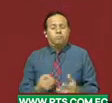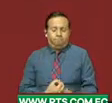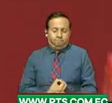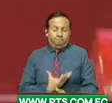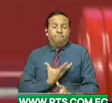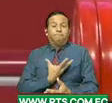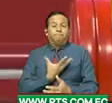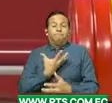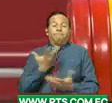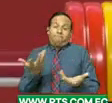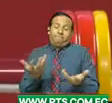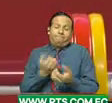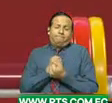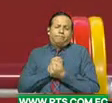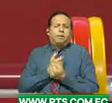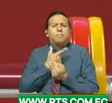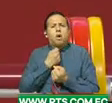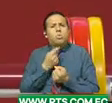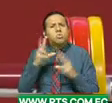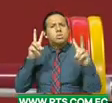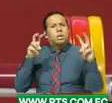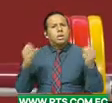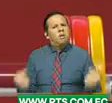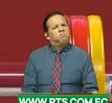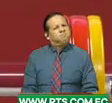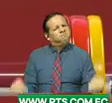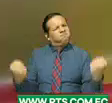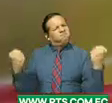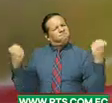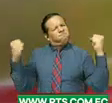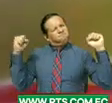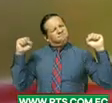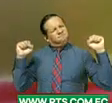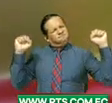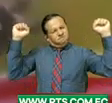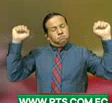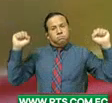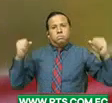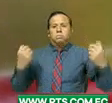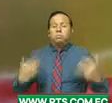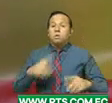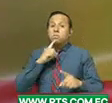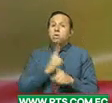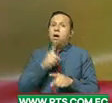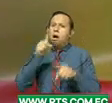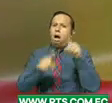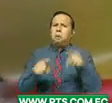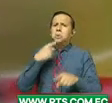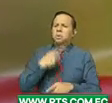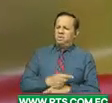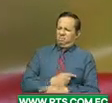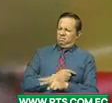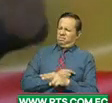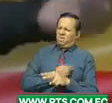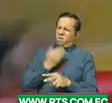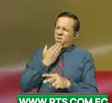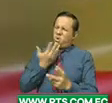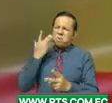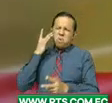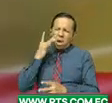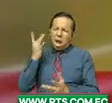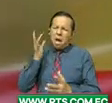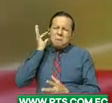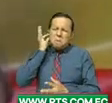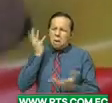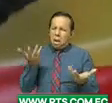este deporte, al levantamiento de pesas, a pesar de que mucha gente ha dicho que este deporte no es para las mujeres, pero aquí estamos